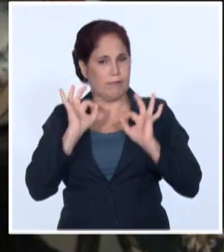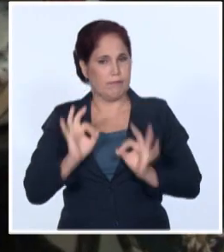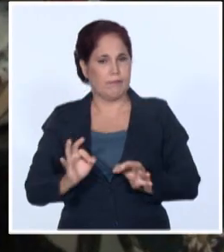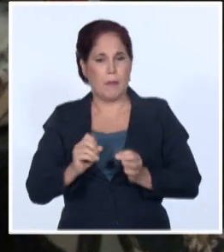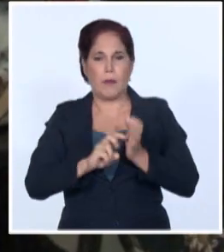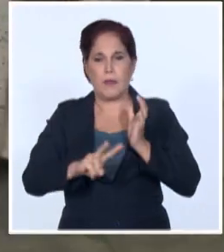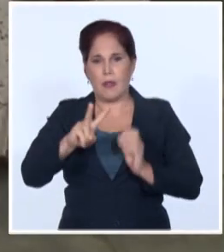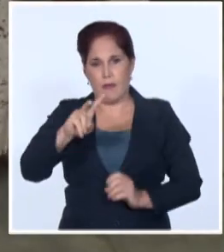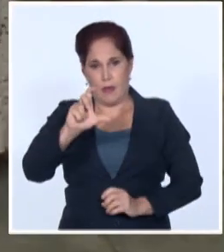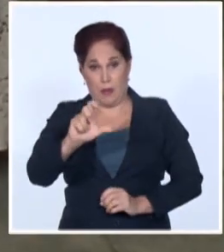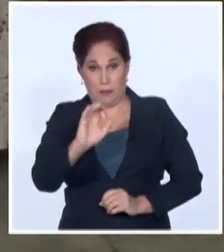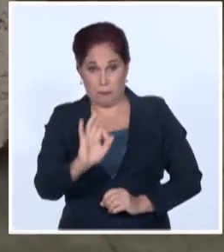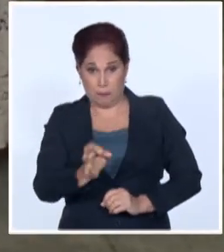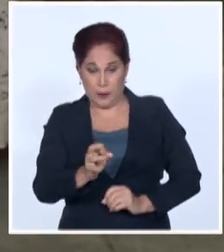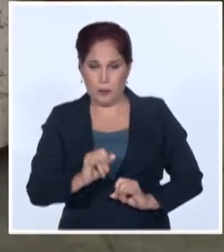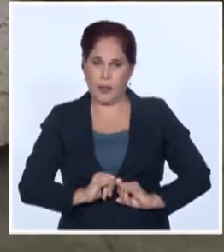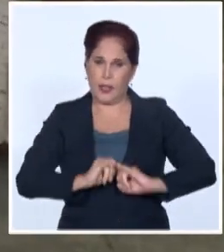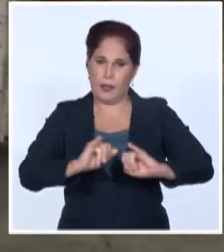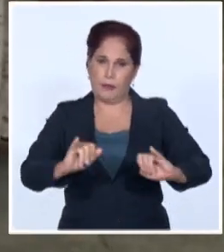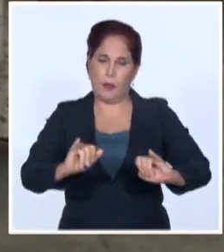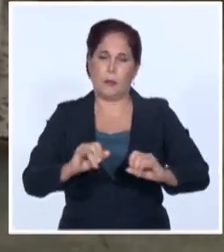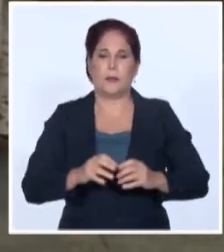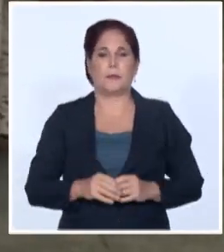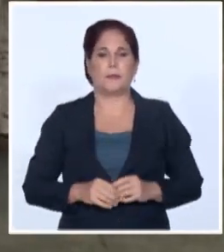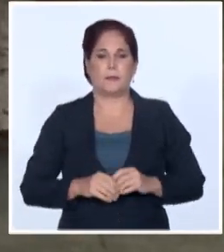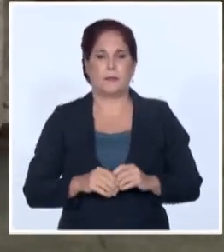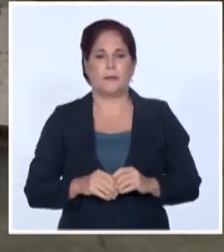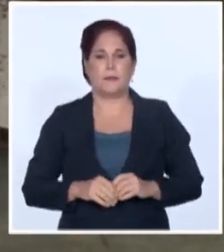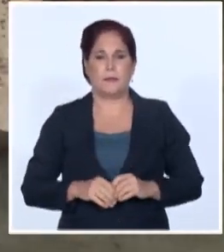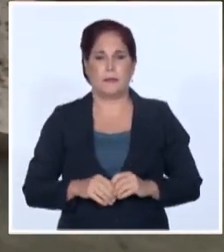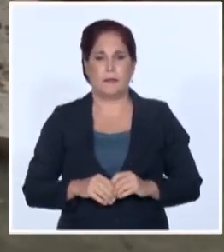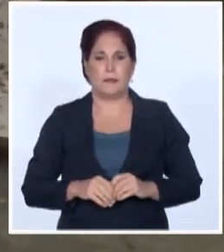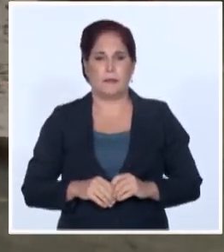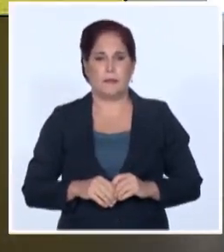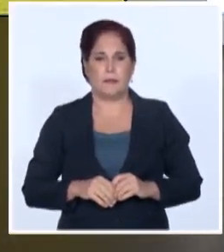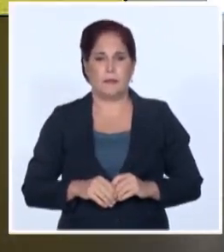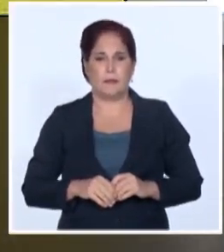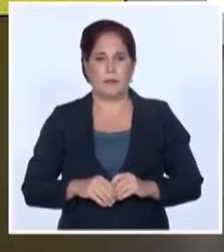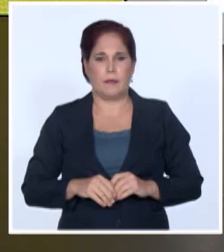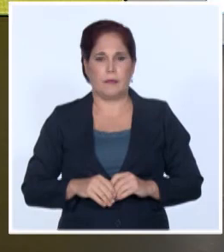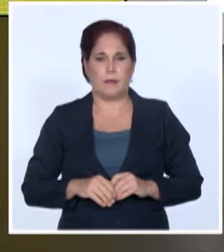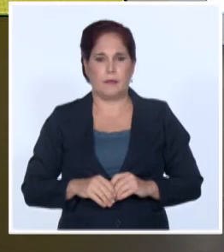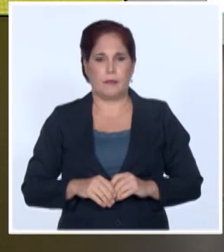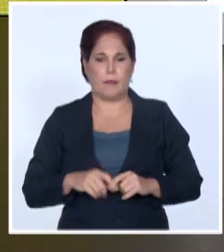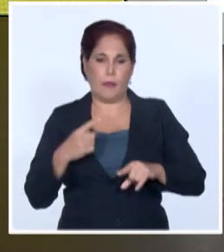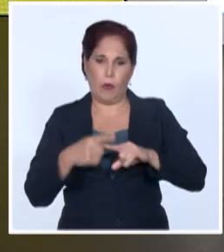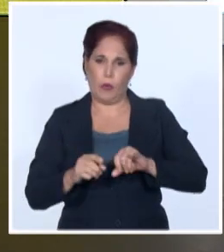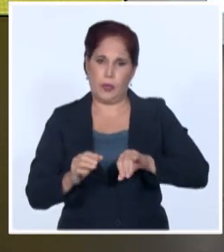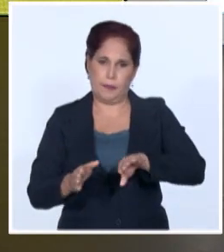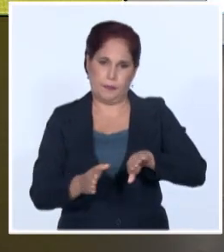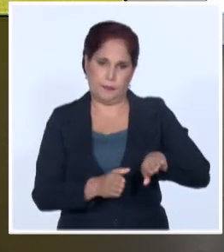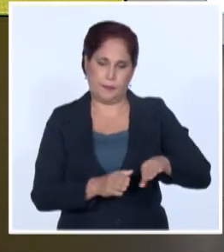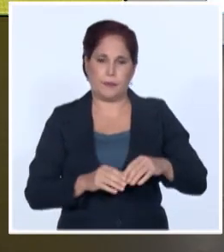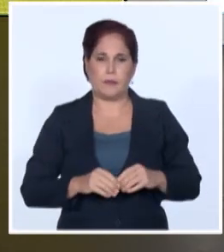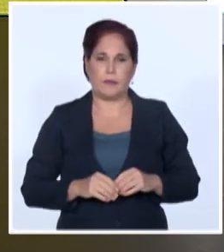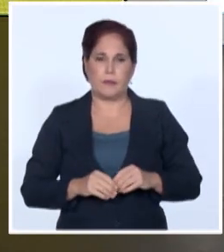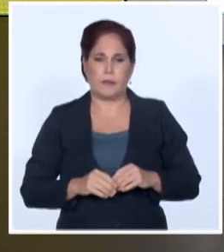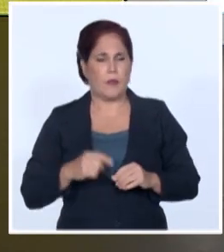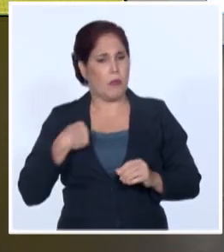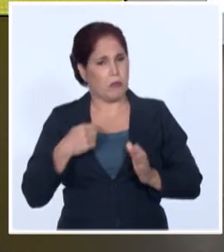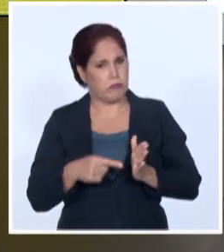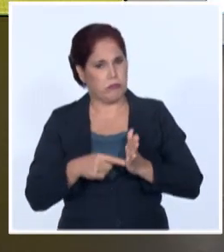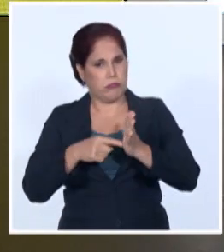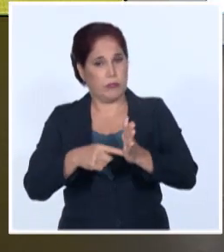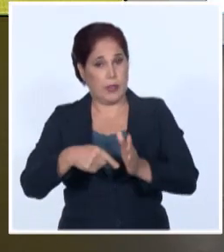Clara, Hilda Cárdenas Conlledo, Canal Cubano de Noticias. Antes de concluir, una sugerencia. El